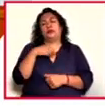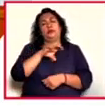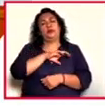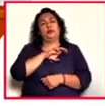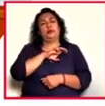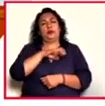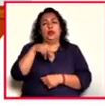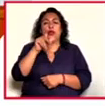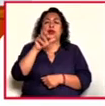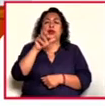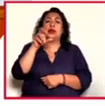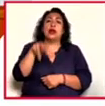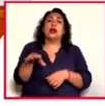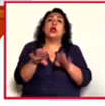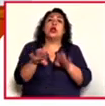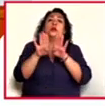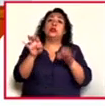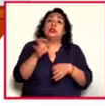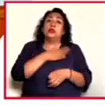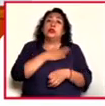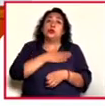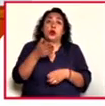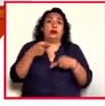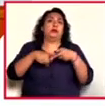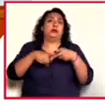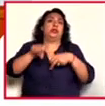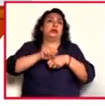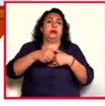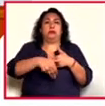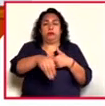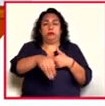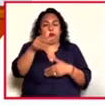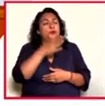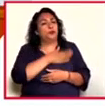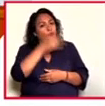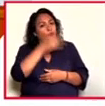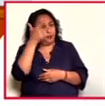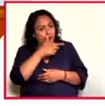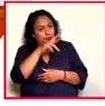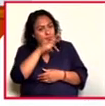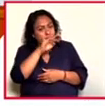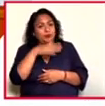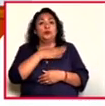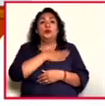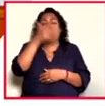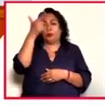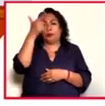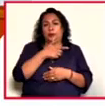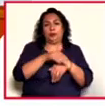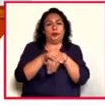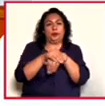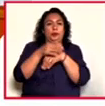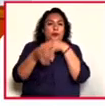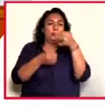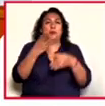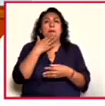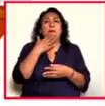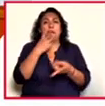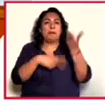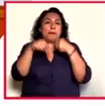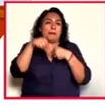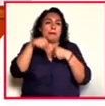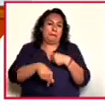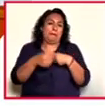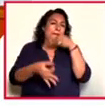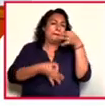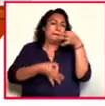Karen, ¿cómo estás? Buen inicio de semana. ¿Qué tal, Rafael? Muy buenas noches, amigos de Noticias 22. Bienvenidos a este espacio donde, ya